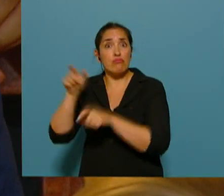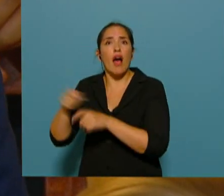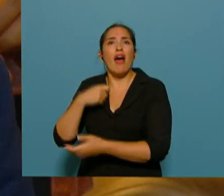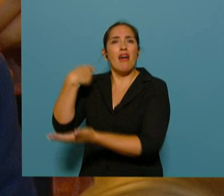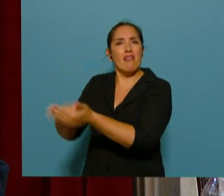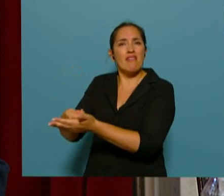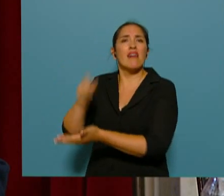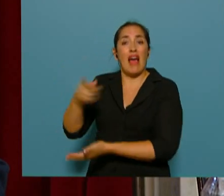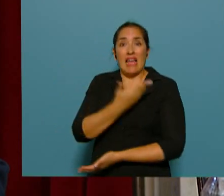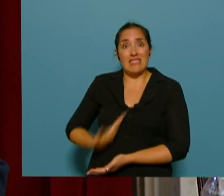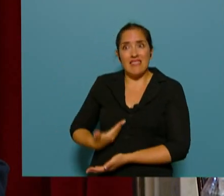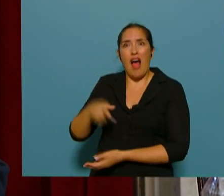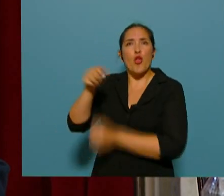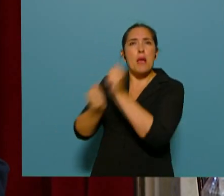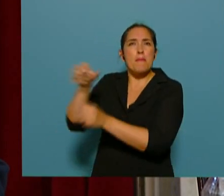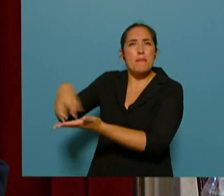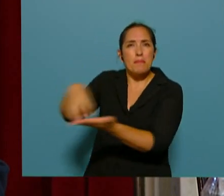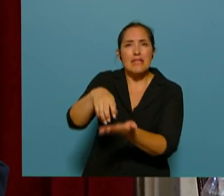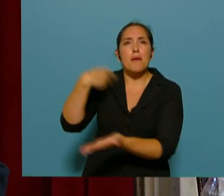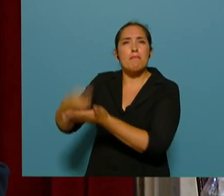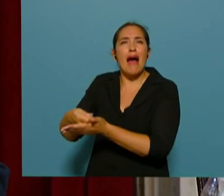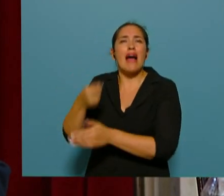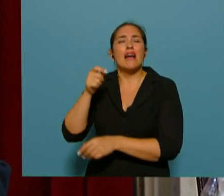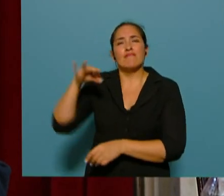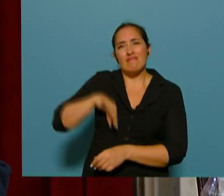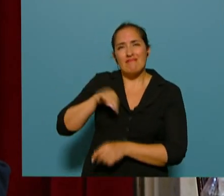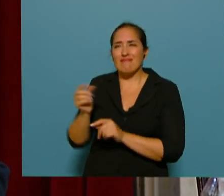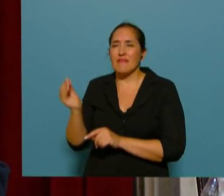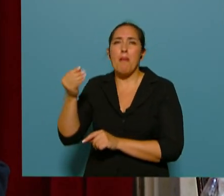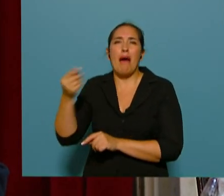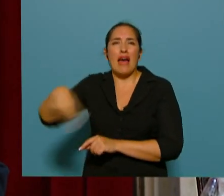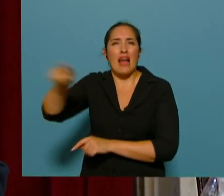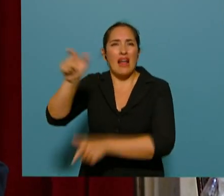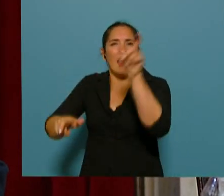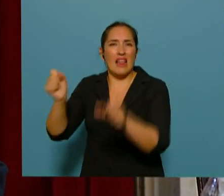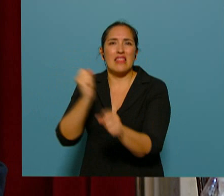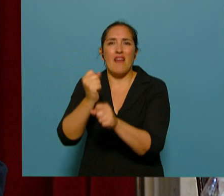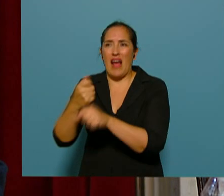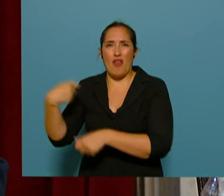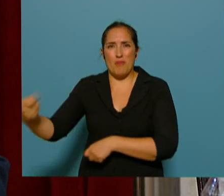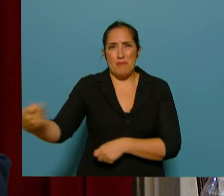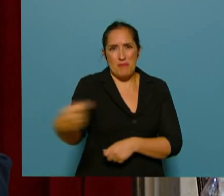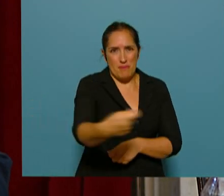recibieron asistencia del Estado a través del pago del salario complementario a sus trabajadores y trabajadoras.